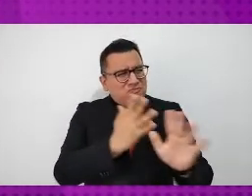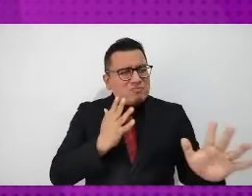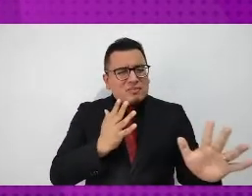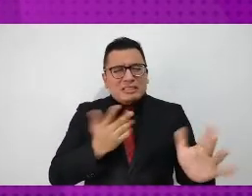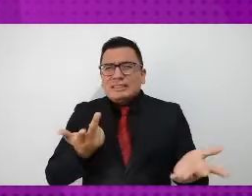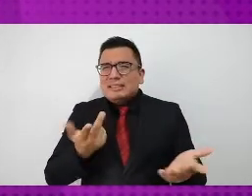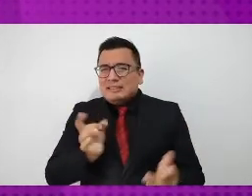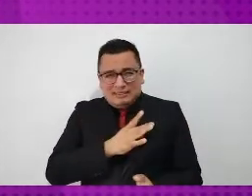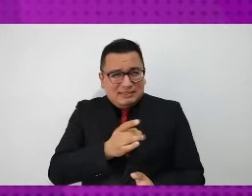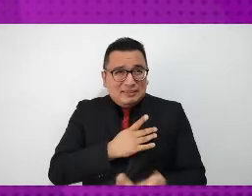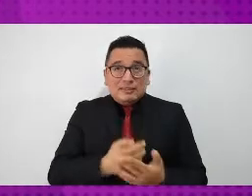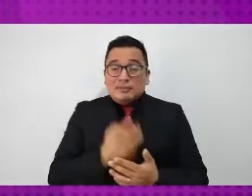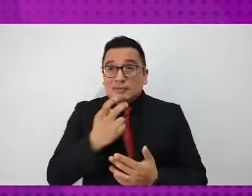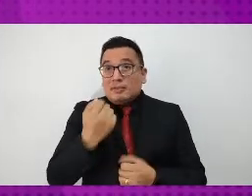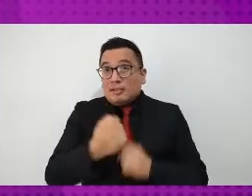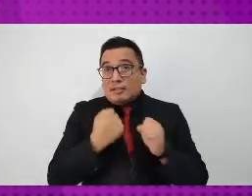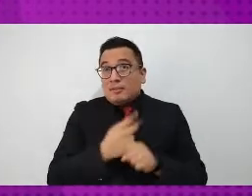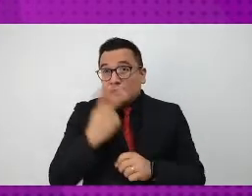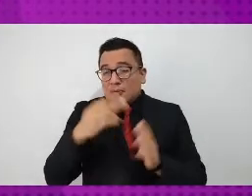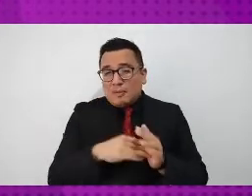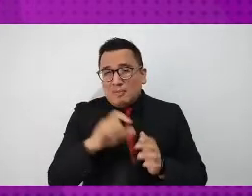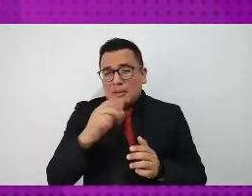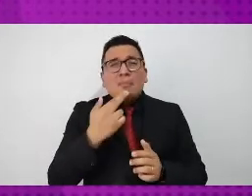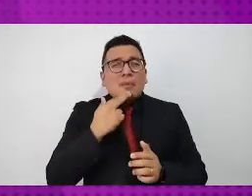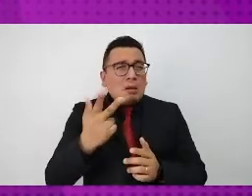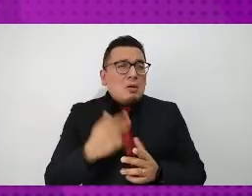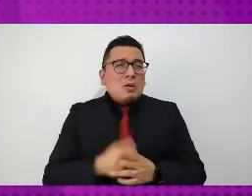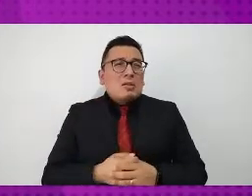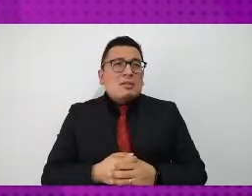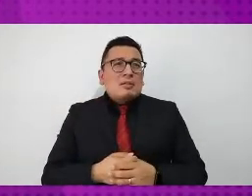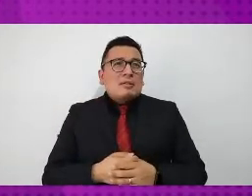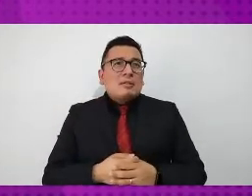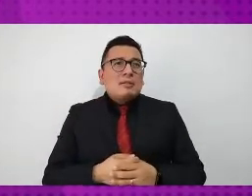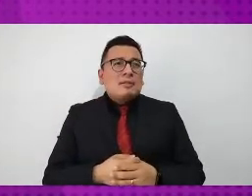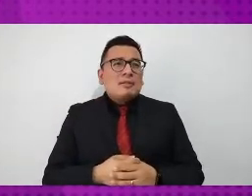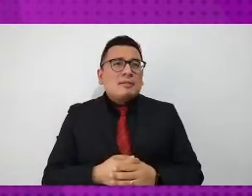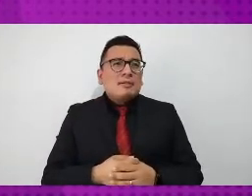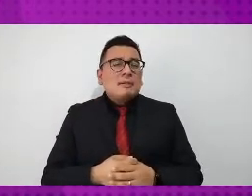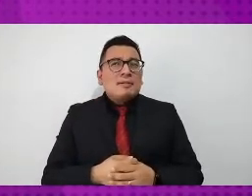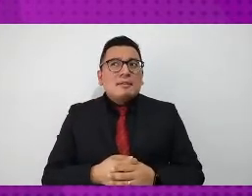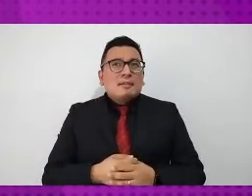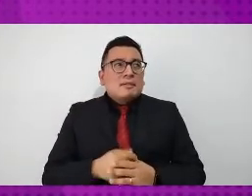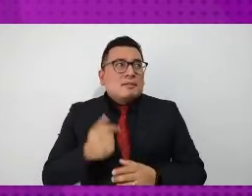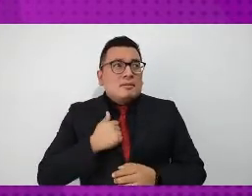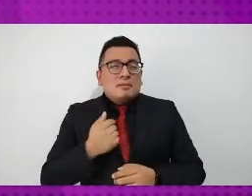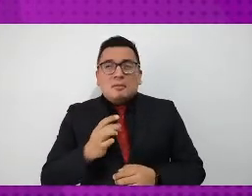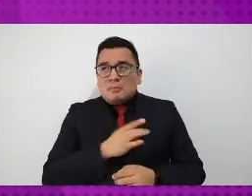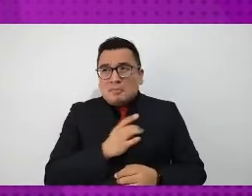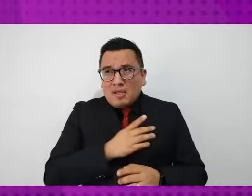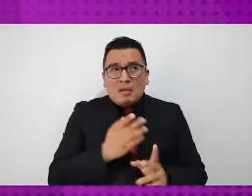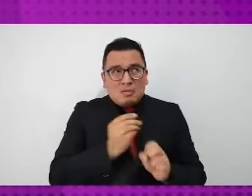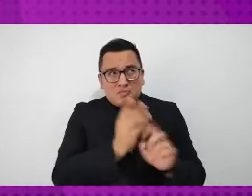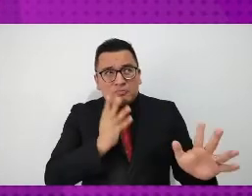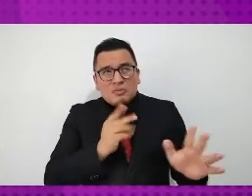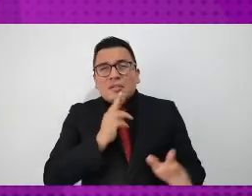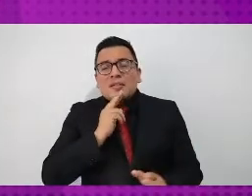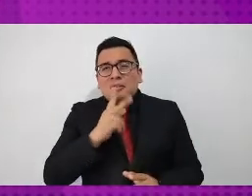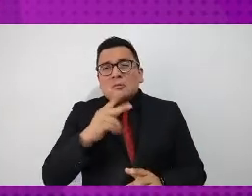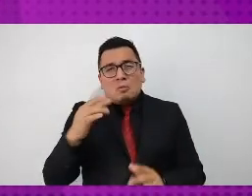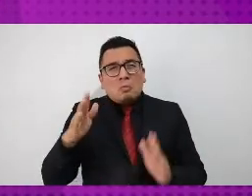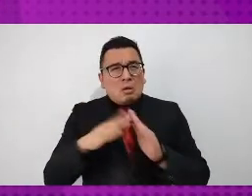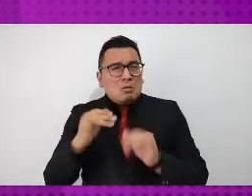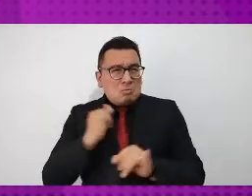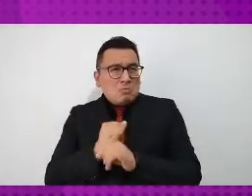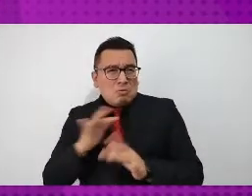estamos hablando del 2020 y se hacen porque no puedo salir y tengo miedo entonces yo me gustaría votar desde